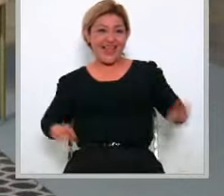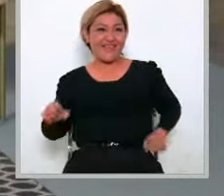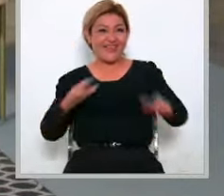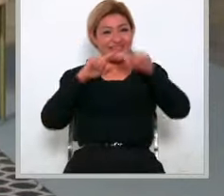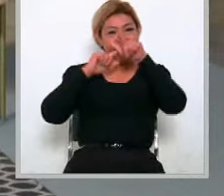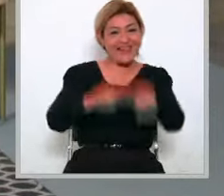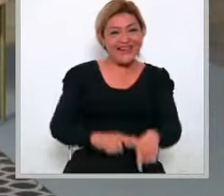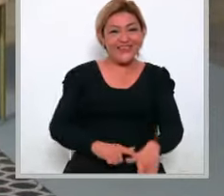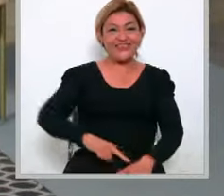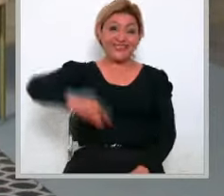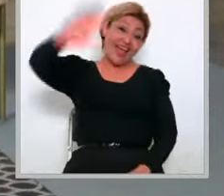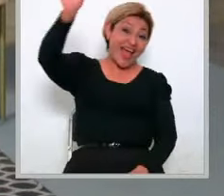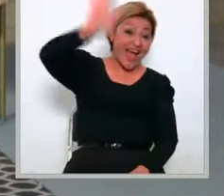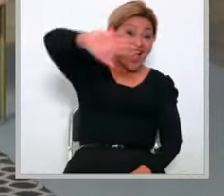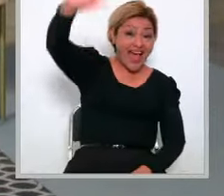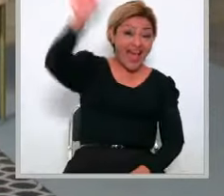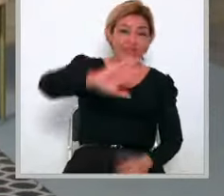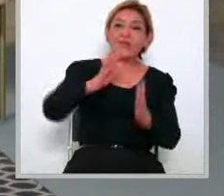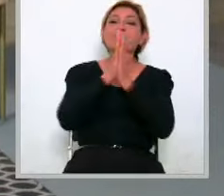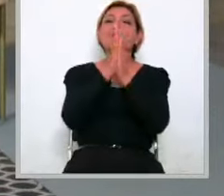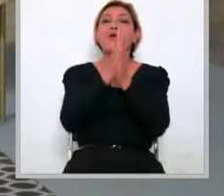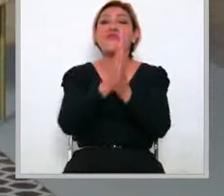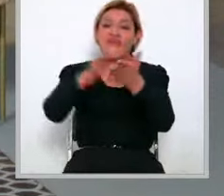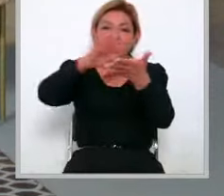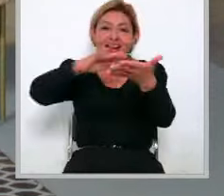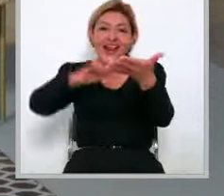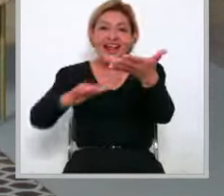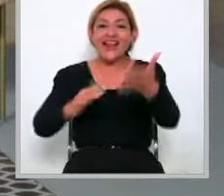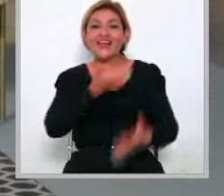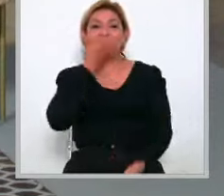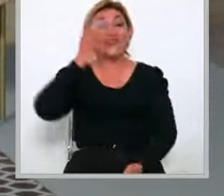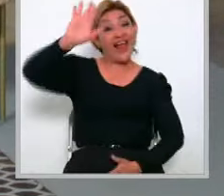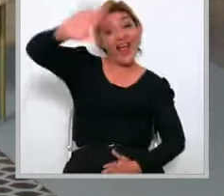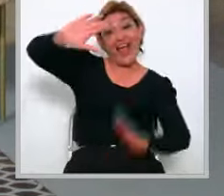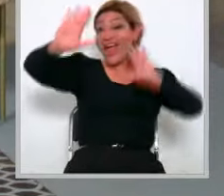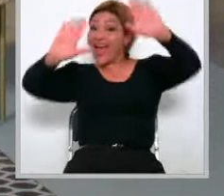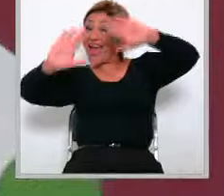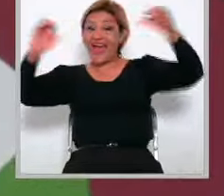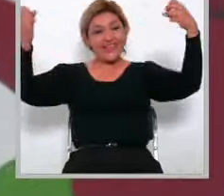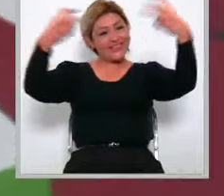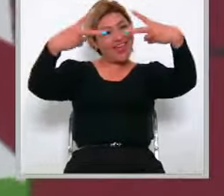Nosotros nos vemos pronto. ¡Adiós! ¡Sigan leyendo! ¡Hasta luego!